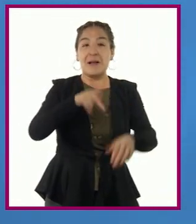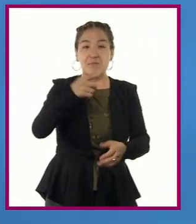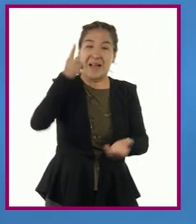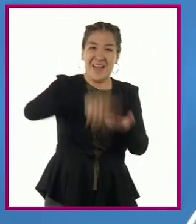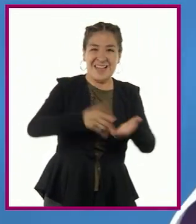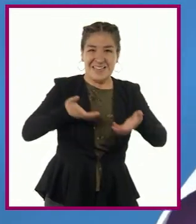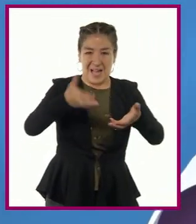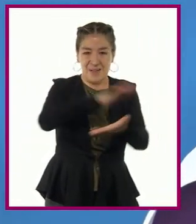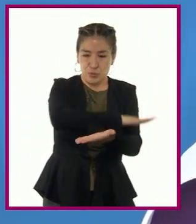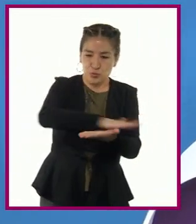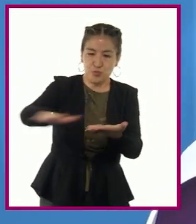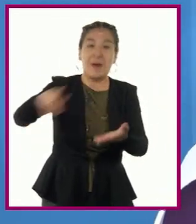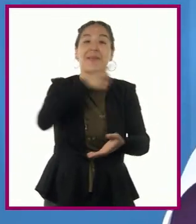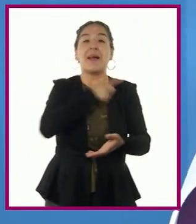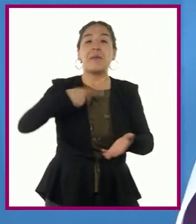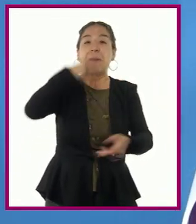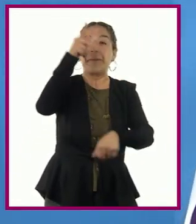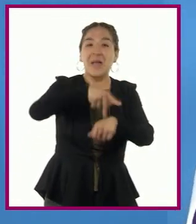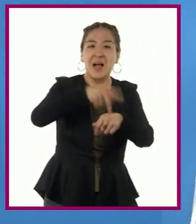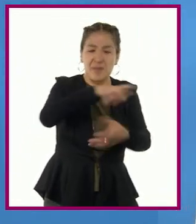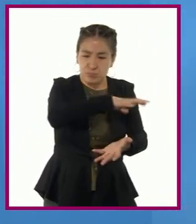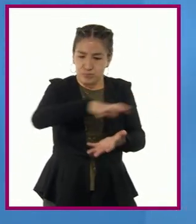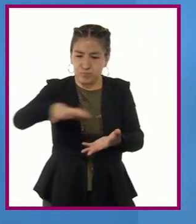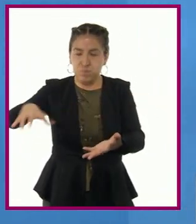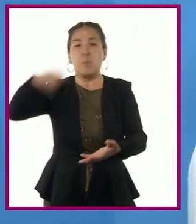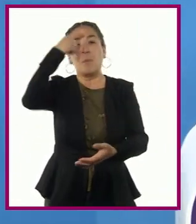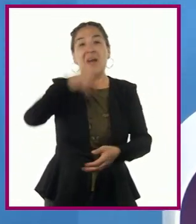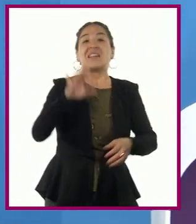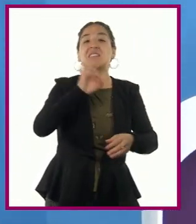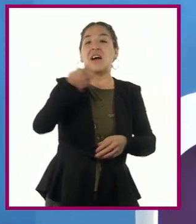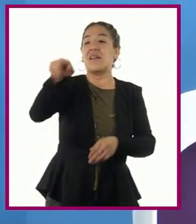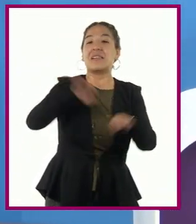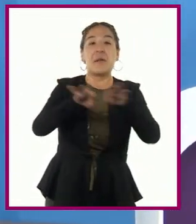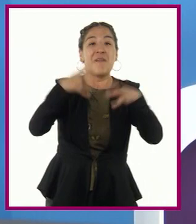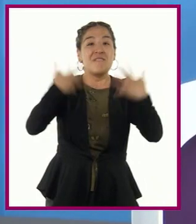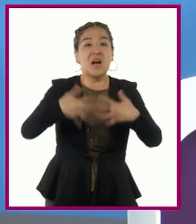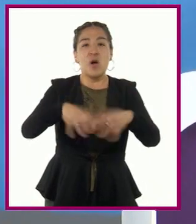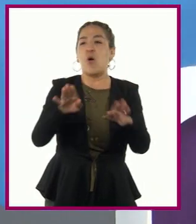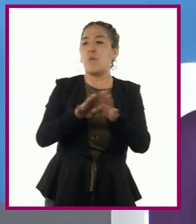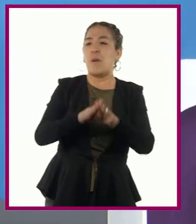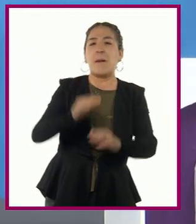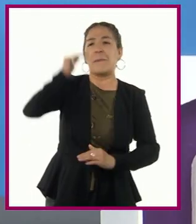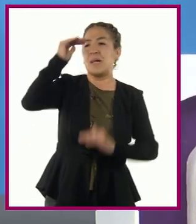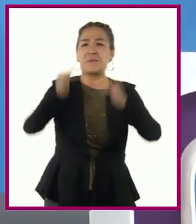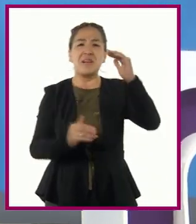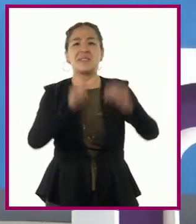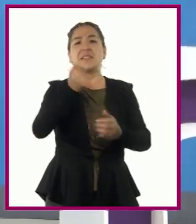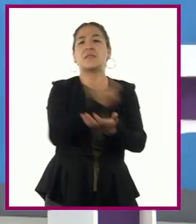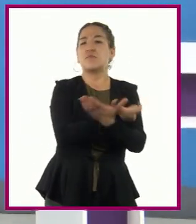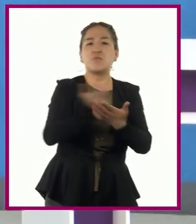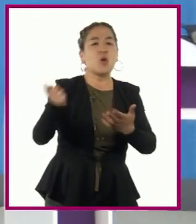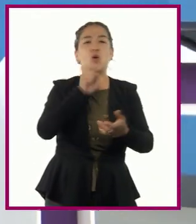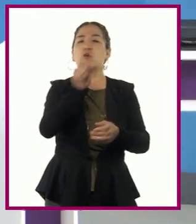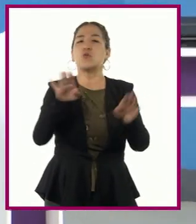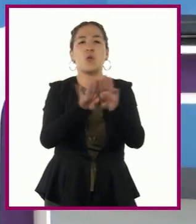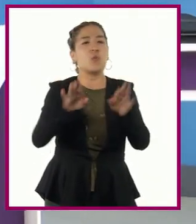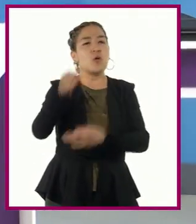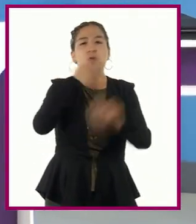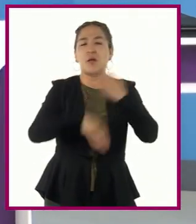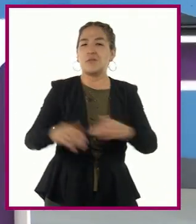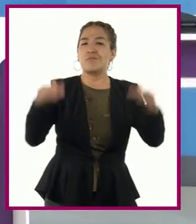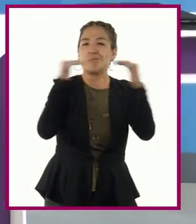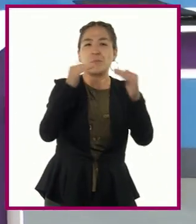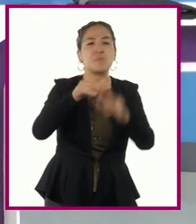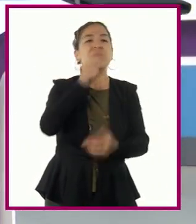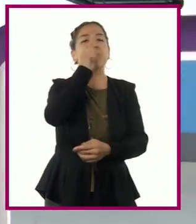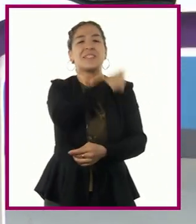calles, que no permitan desproporción en las fábricas que se hicieren de nuevo para que no desfiguren el